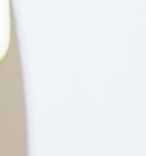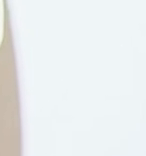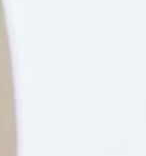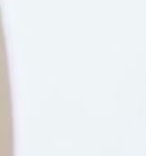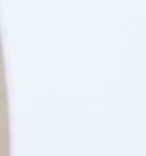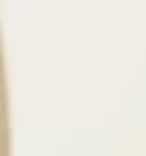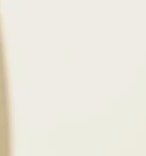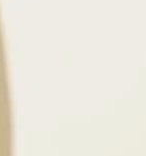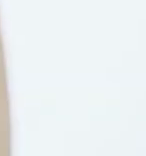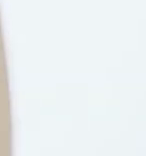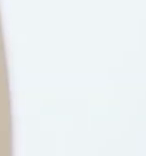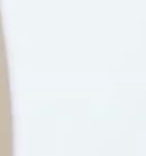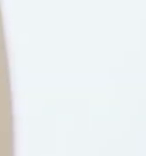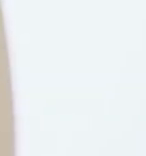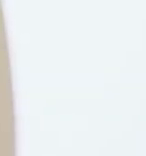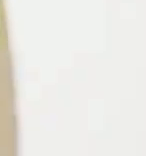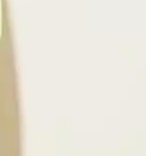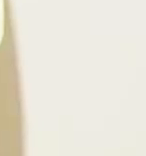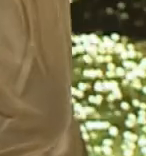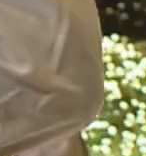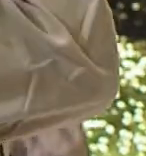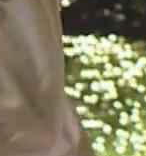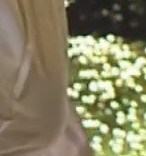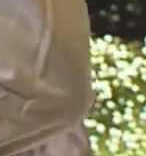Aguacero de mayo, déjalo